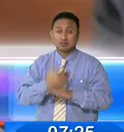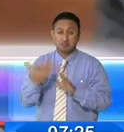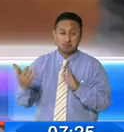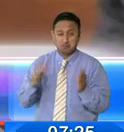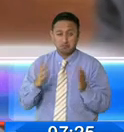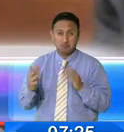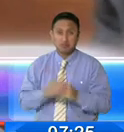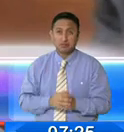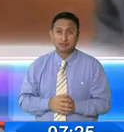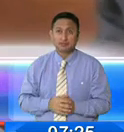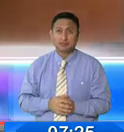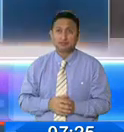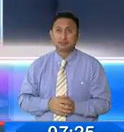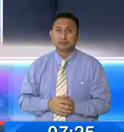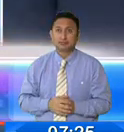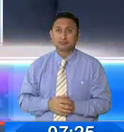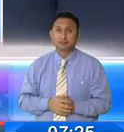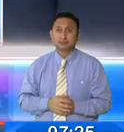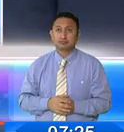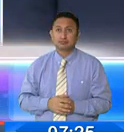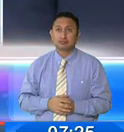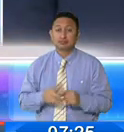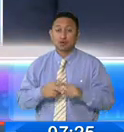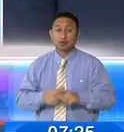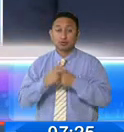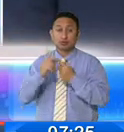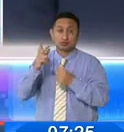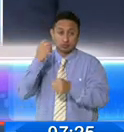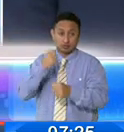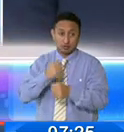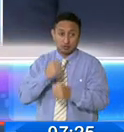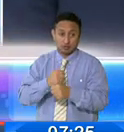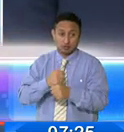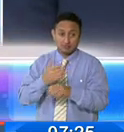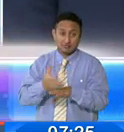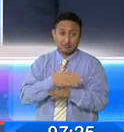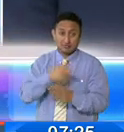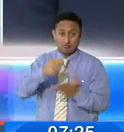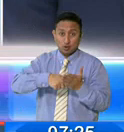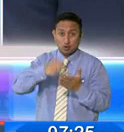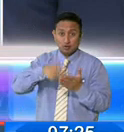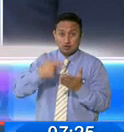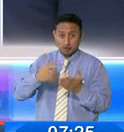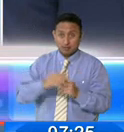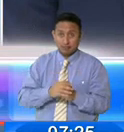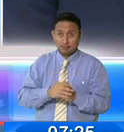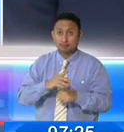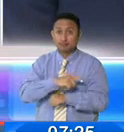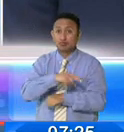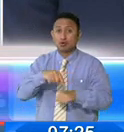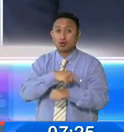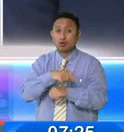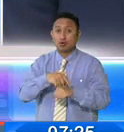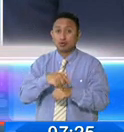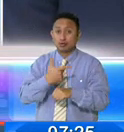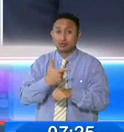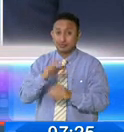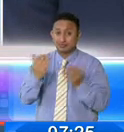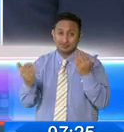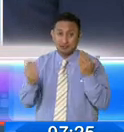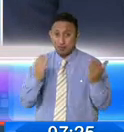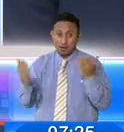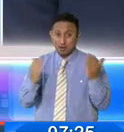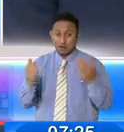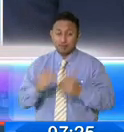manera constante y desde el inicio de su trabajo, fueron contratados ya con una jornada a tiempo parcial, una jornada